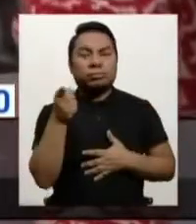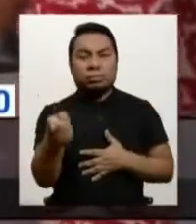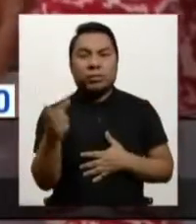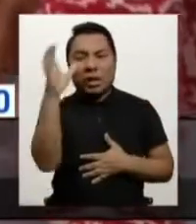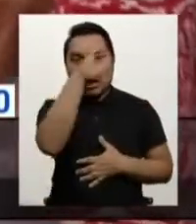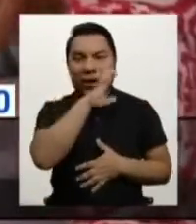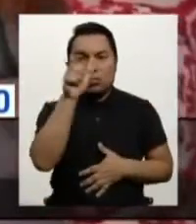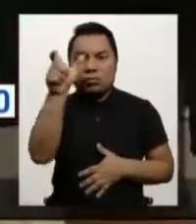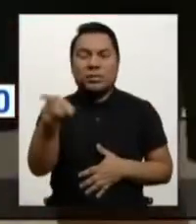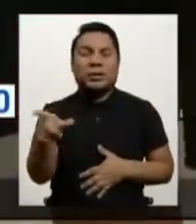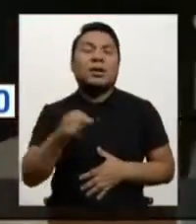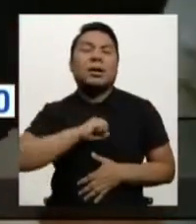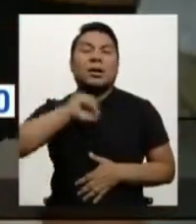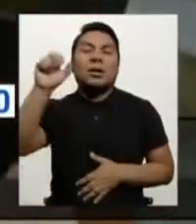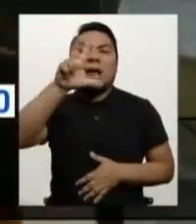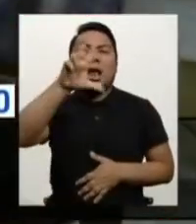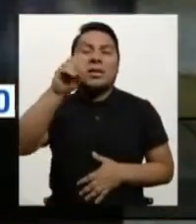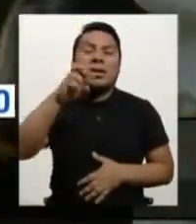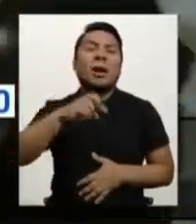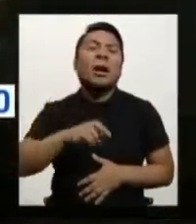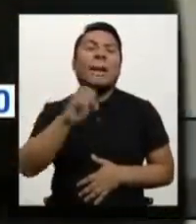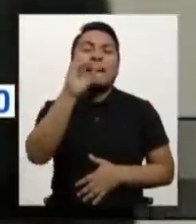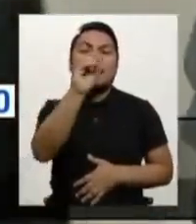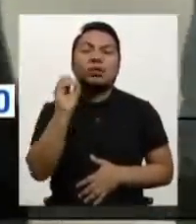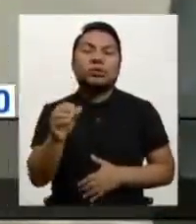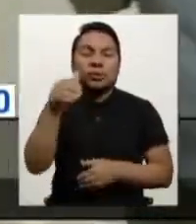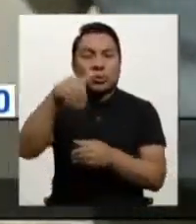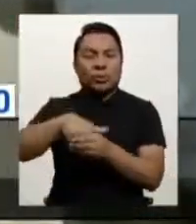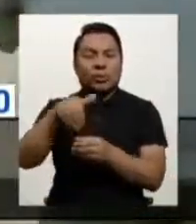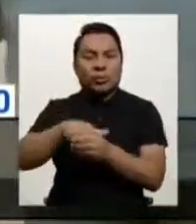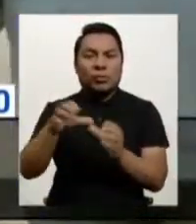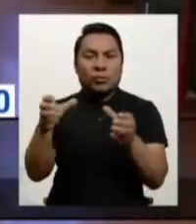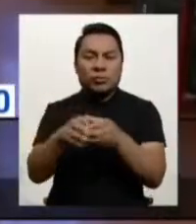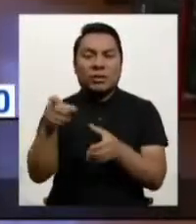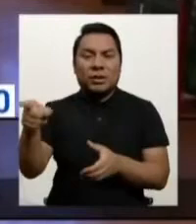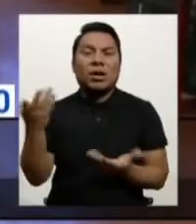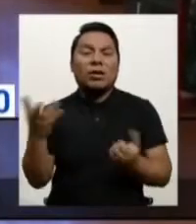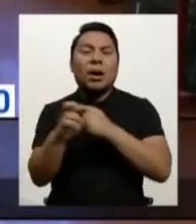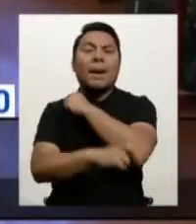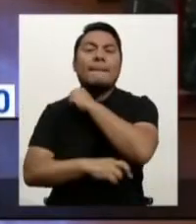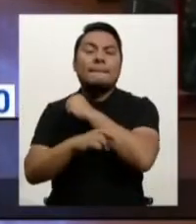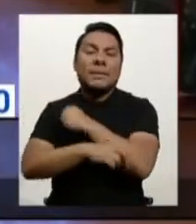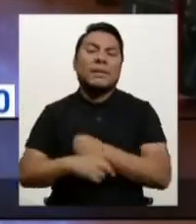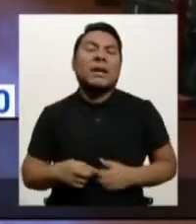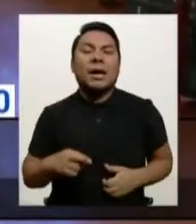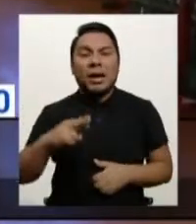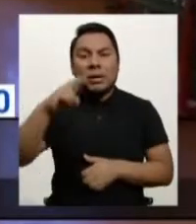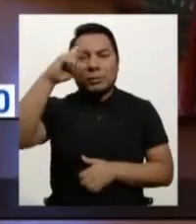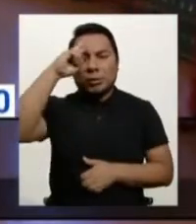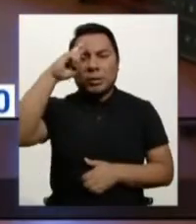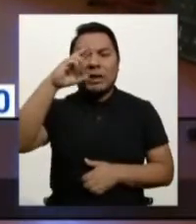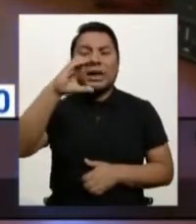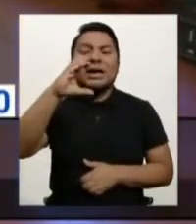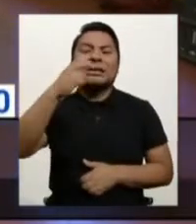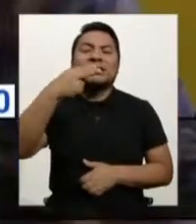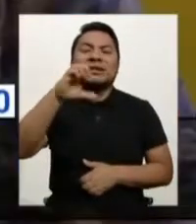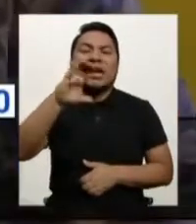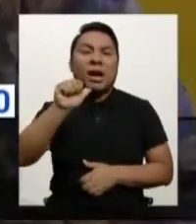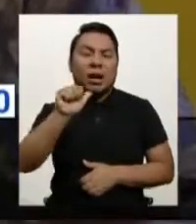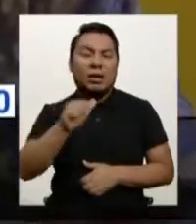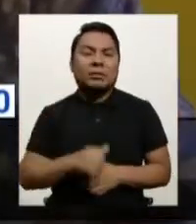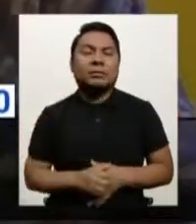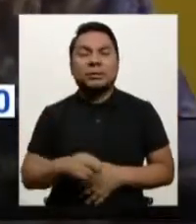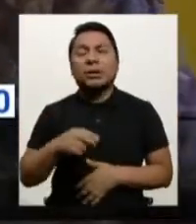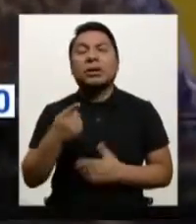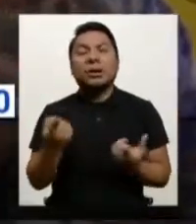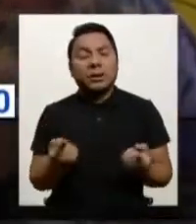casi el 30% de votos las elecciones legislativas en la República Checa como una respuesta de la ciudadanía al gobierno del